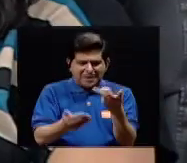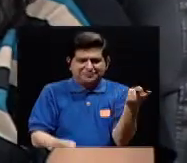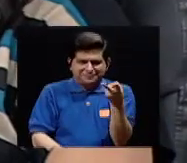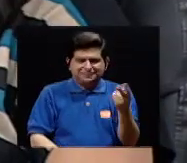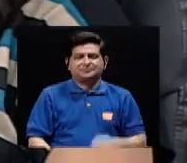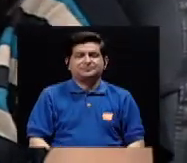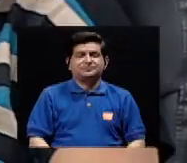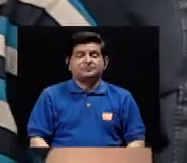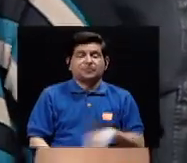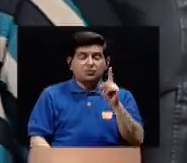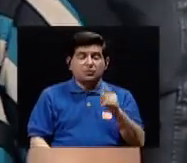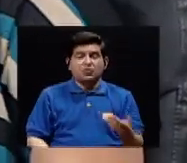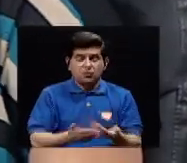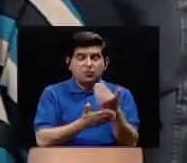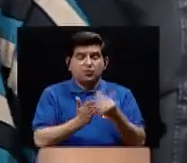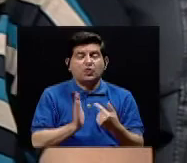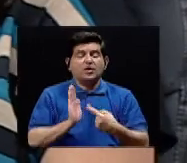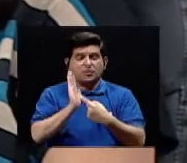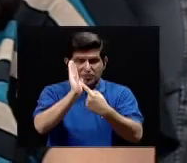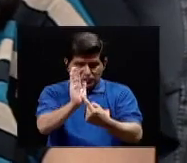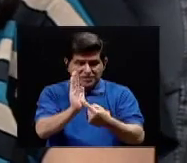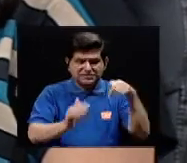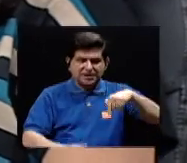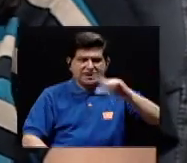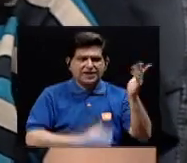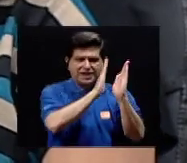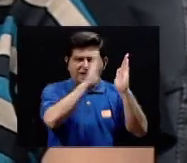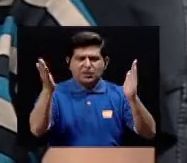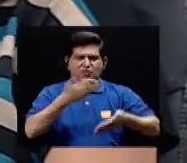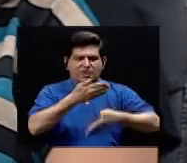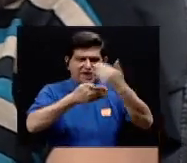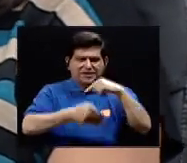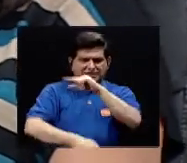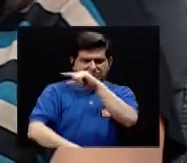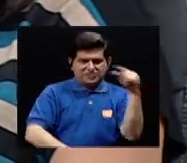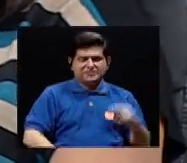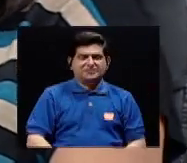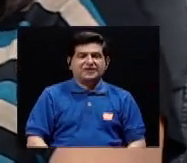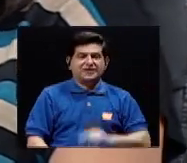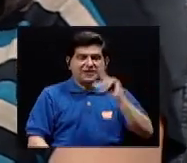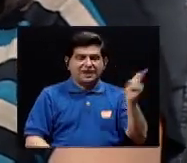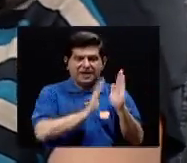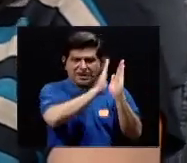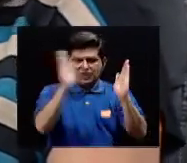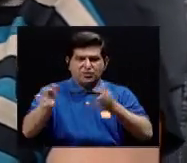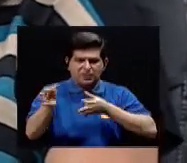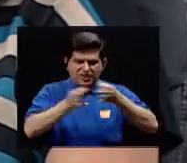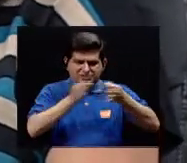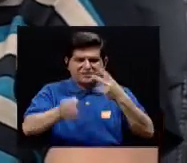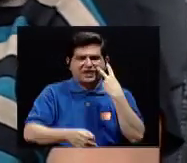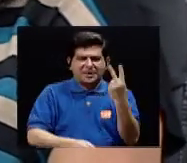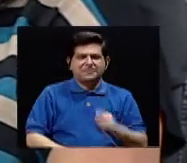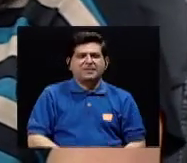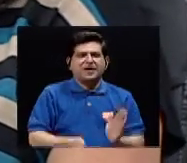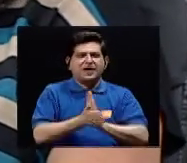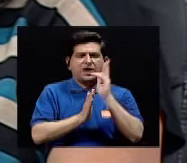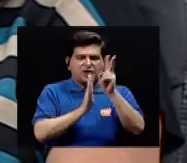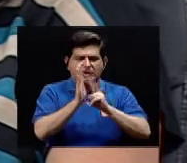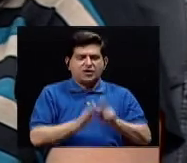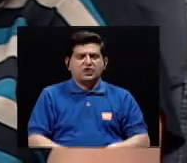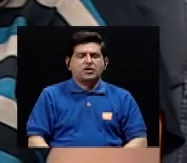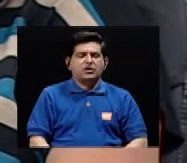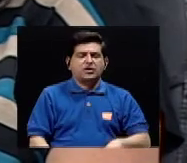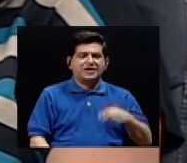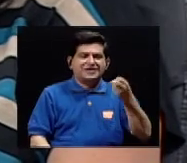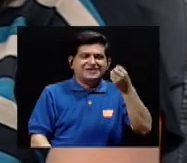dos. Muchas gracias por traernos un estreno a Lunes de Cinemateca. La semana pasada, a los televidentes de Lunes de Cinemateca les contamos que íbamos a ver el documental Si